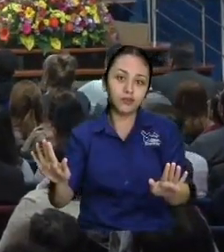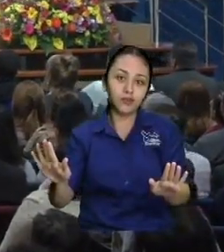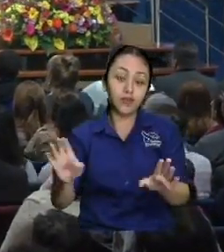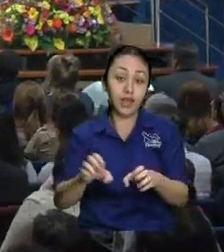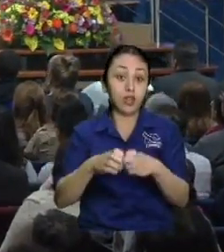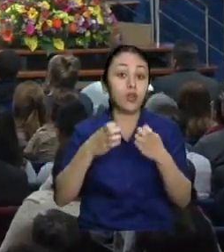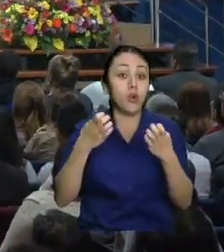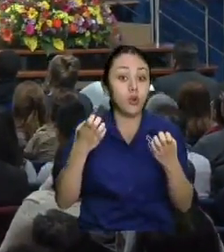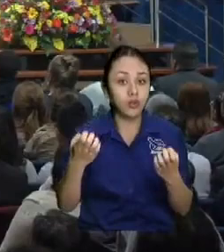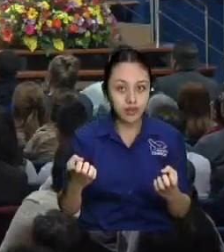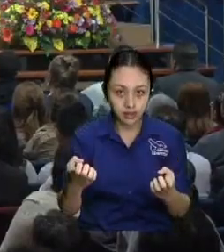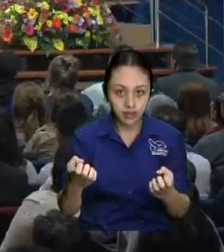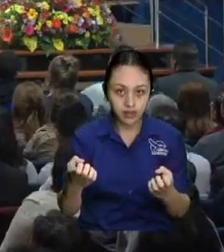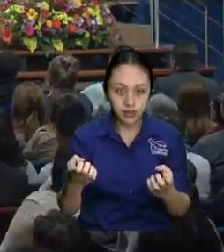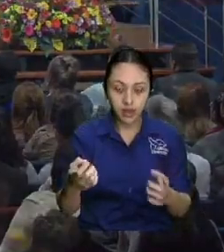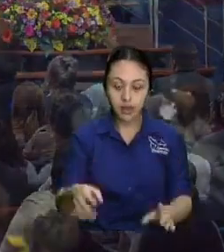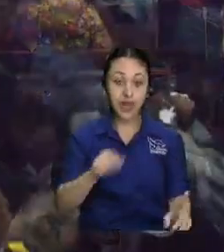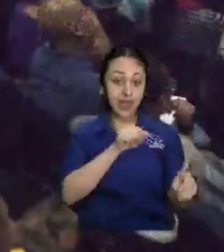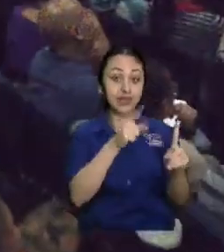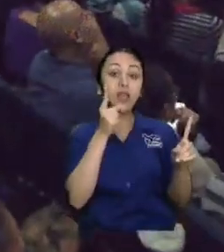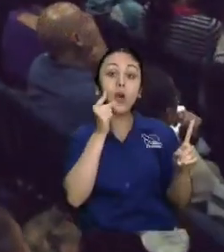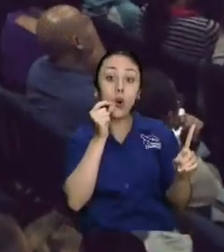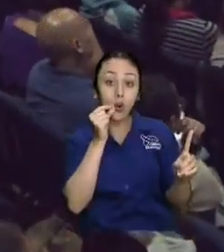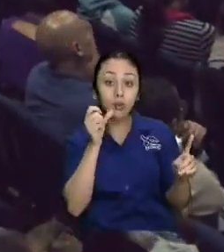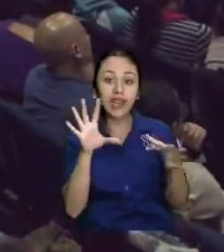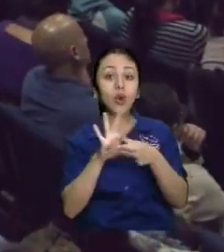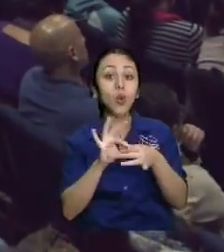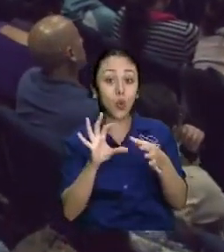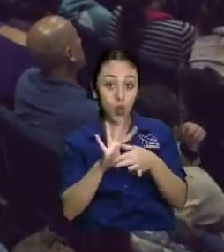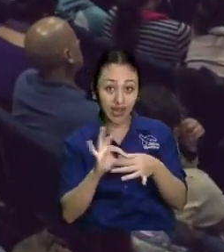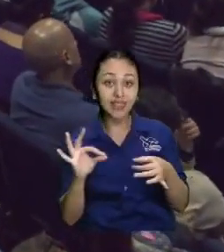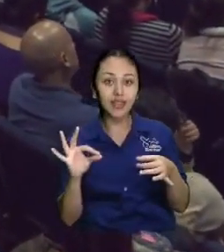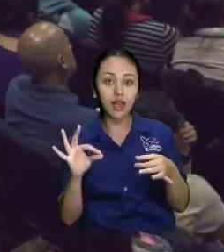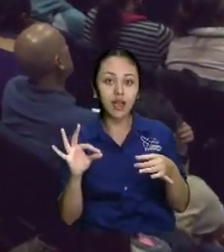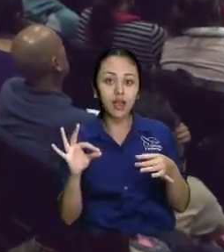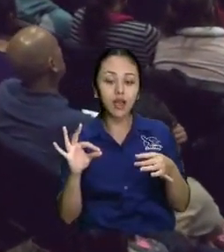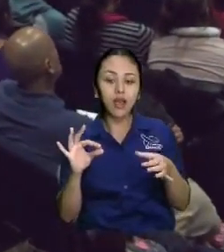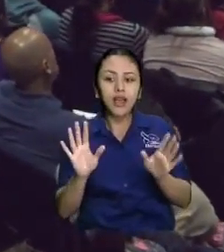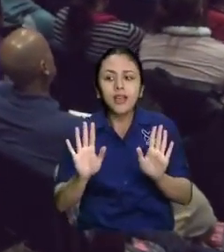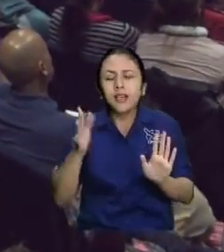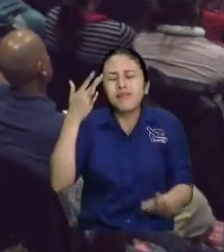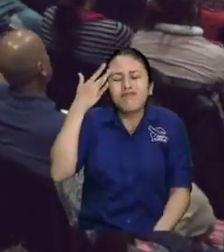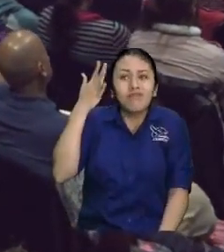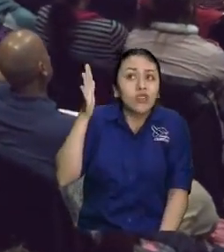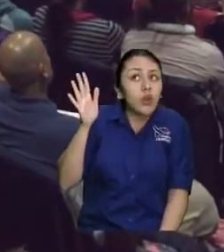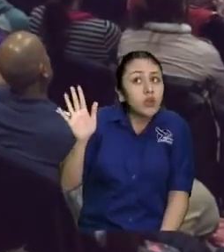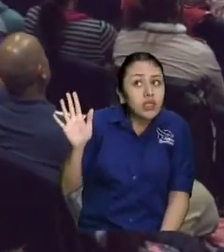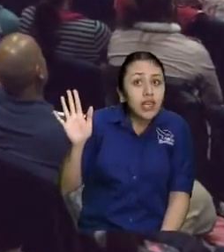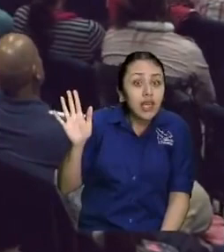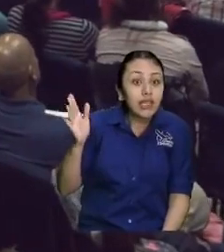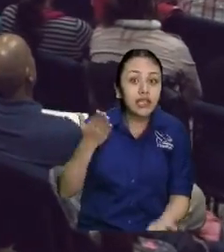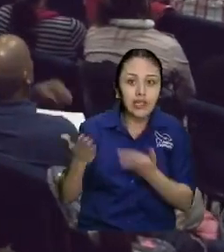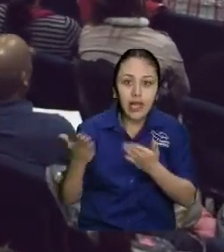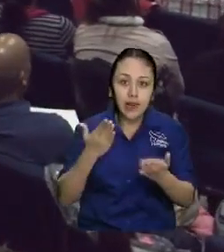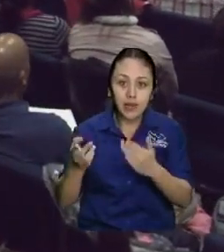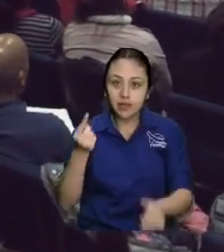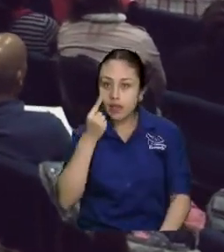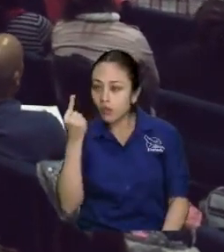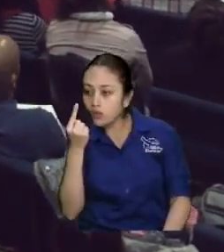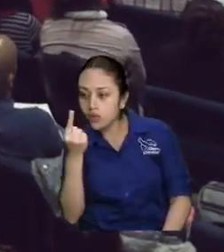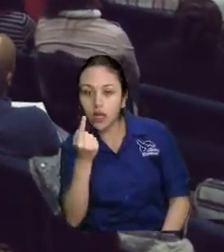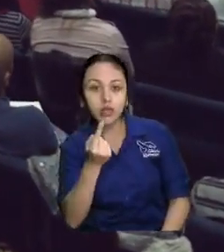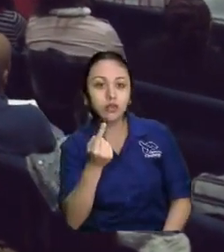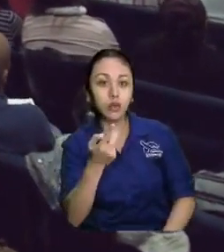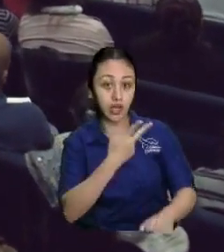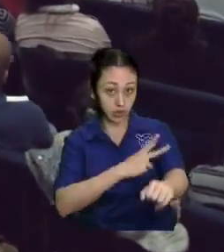Entonces, él cuenta eso, hermano, discúlpeme, eso, no sé si los hermanos de allá lo están buscando, porque es un testimonio